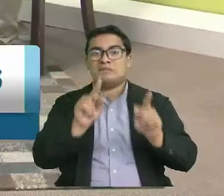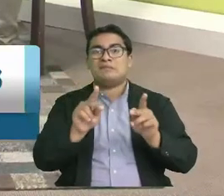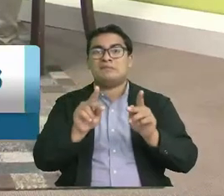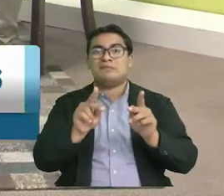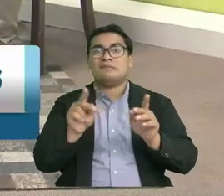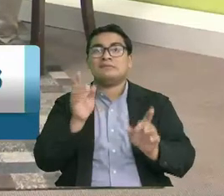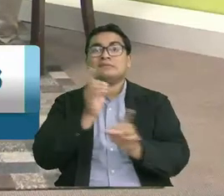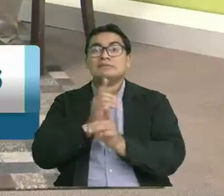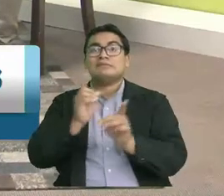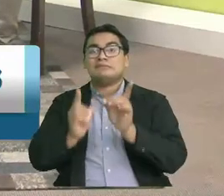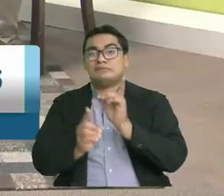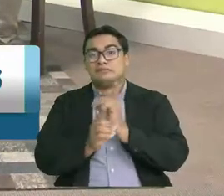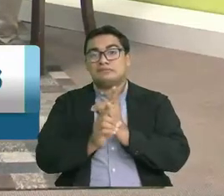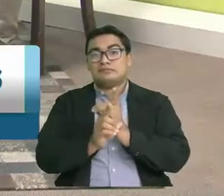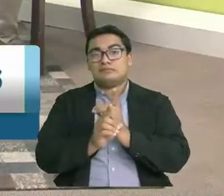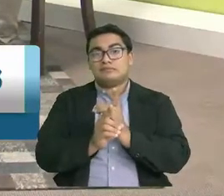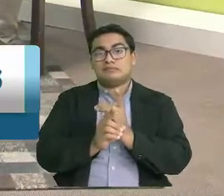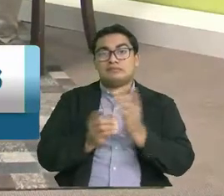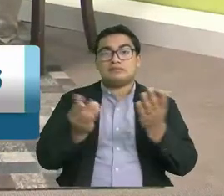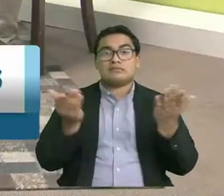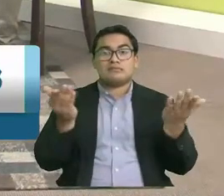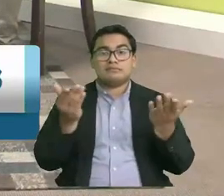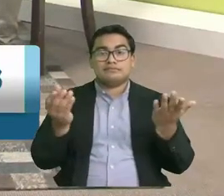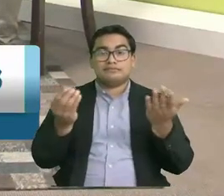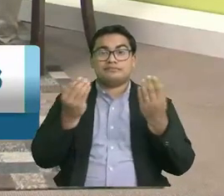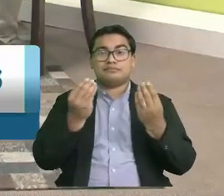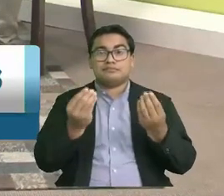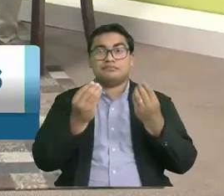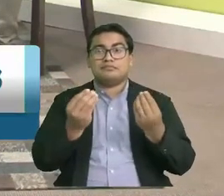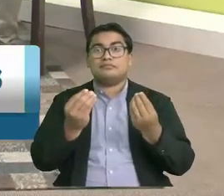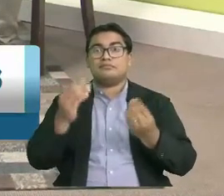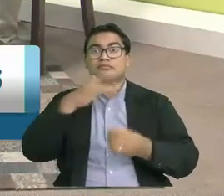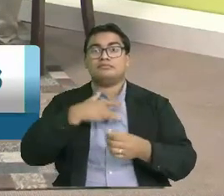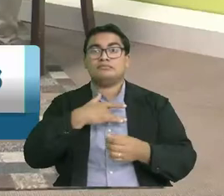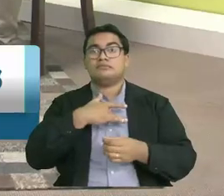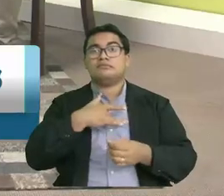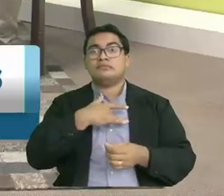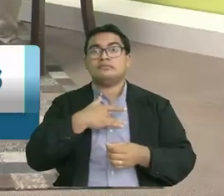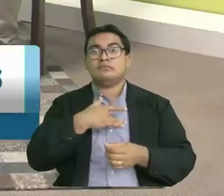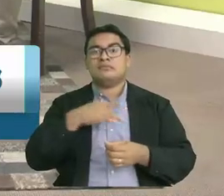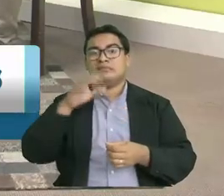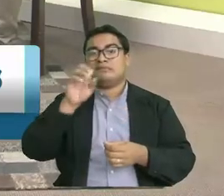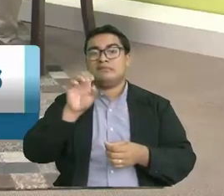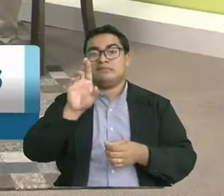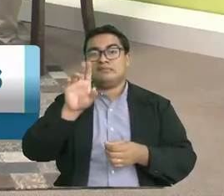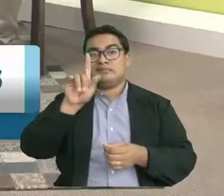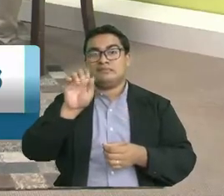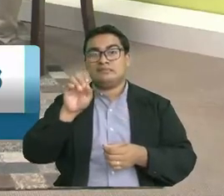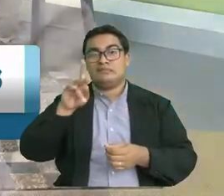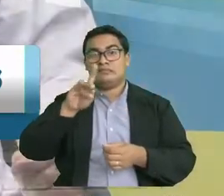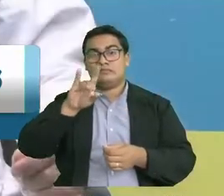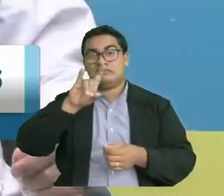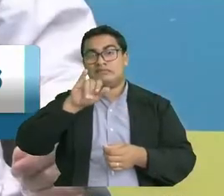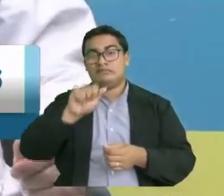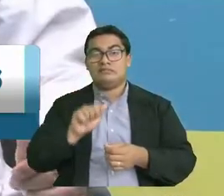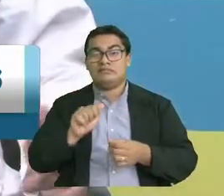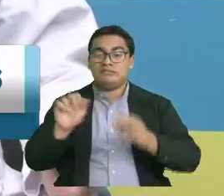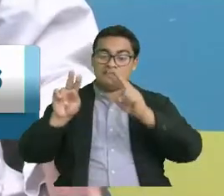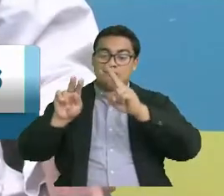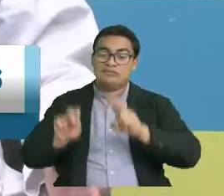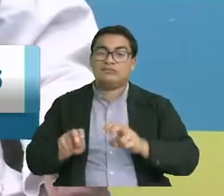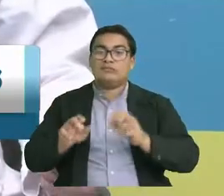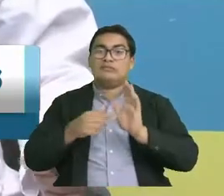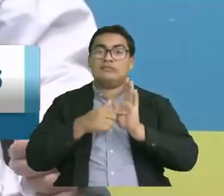debería de hacerlo, porque la mayoría de las veces no necesita ni siquiera la evaluación de un ortopedista. Ya, entonces,